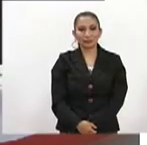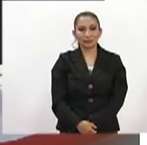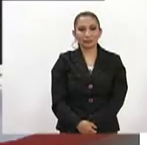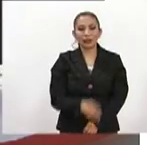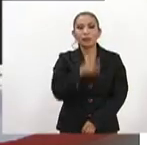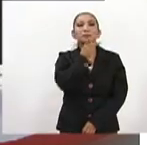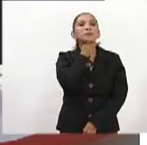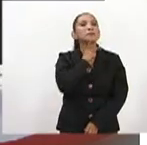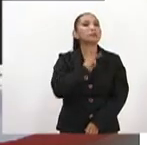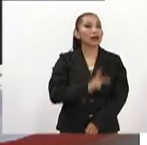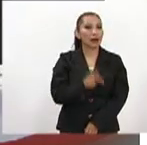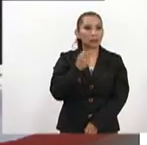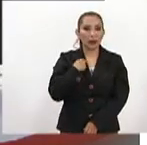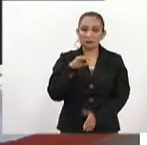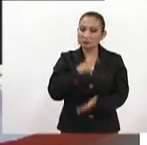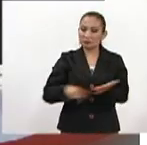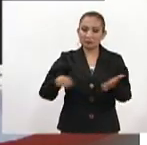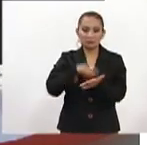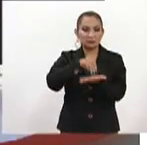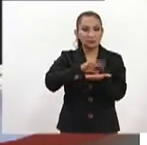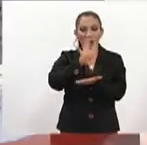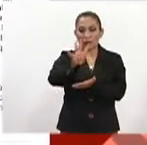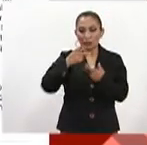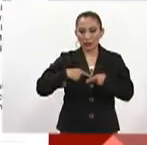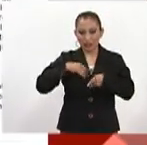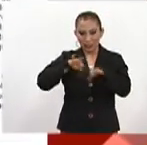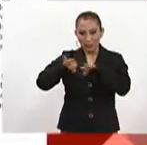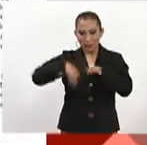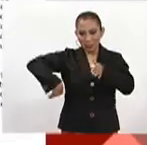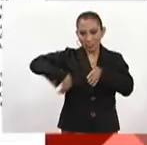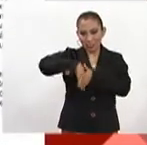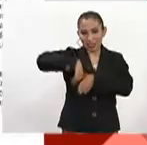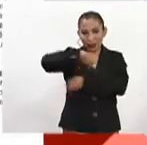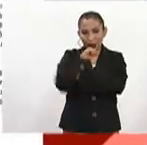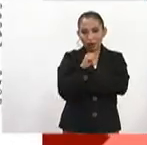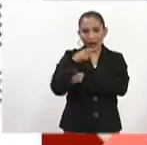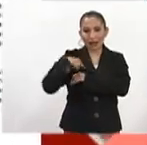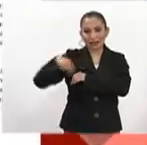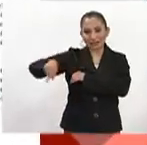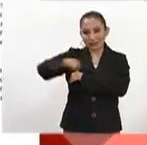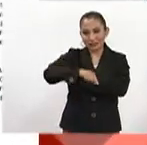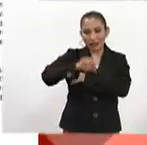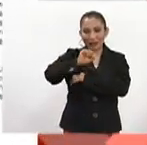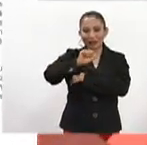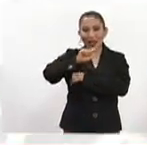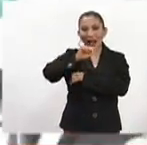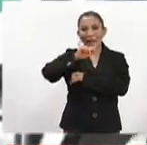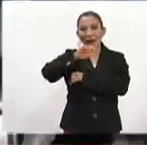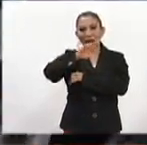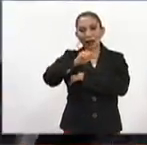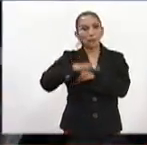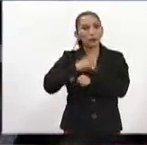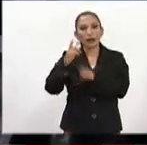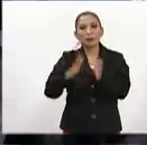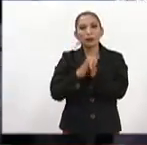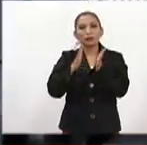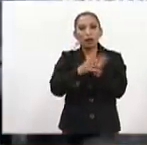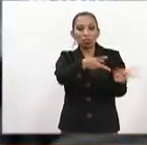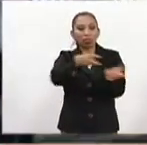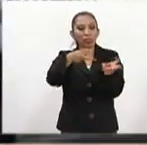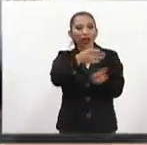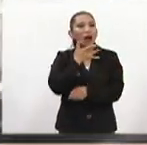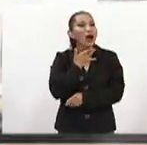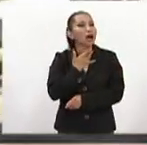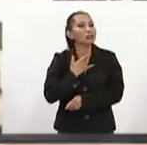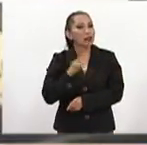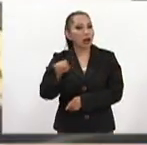Petróleos Mexicanos prescindió el contrato de 4 trabajadores de la terminal de almacenamiento y despacho de Salamanca por participar en el robo de